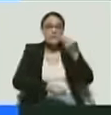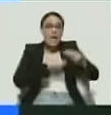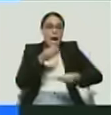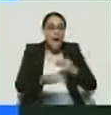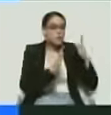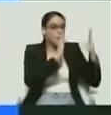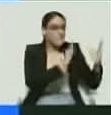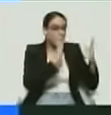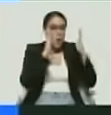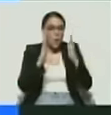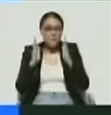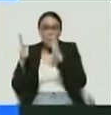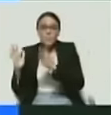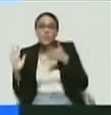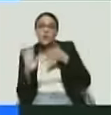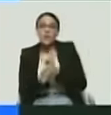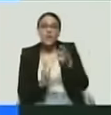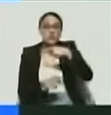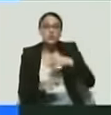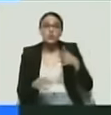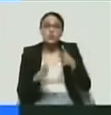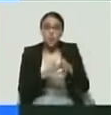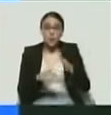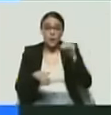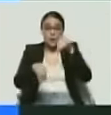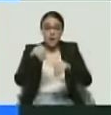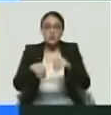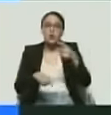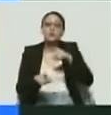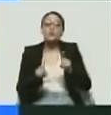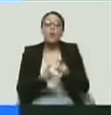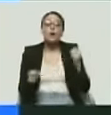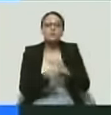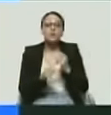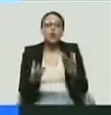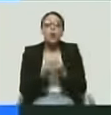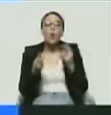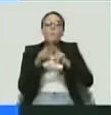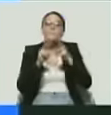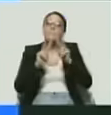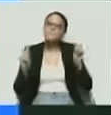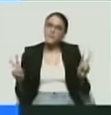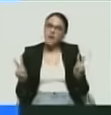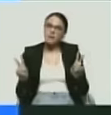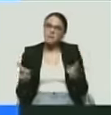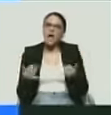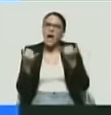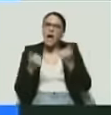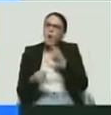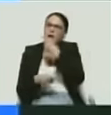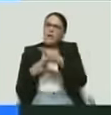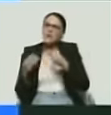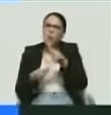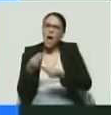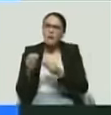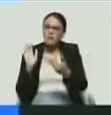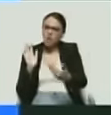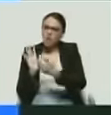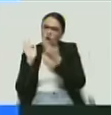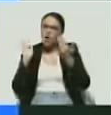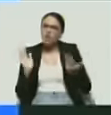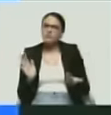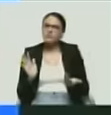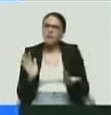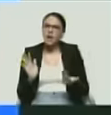eventos electorales. Y esa tradición se ha visto manchada en los últimos tiempos por el hecho que los